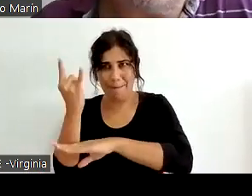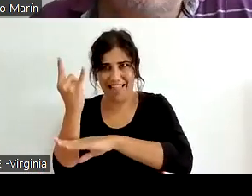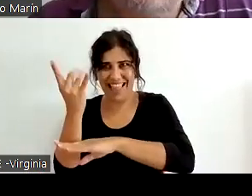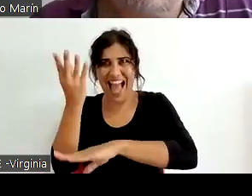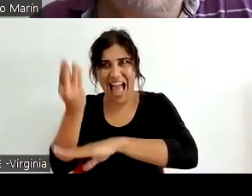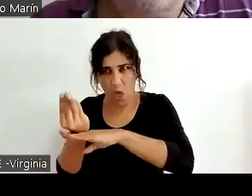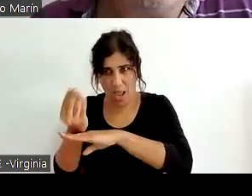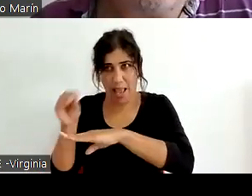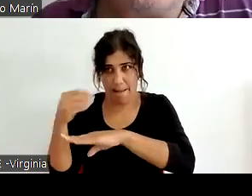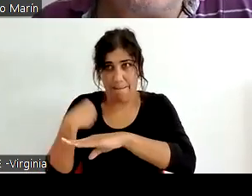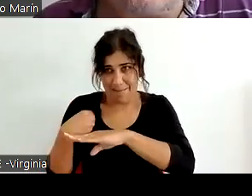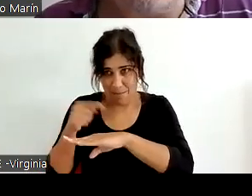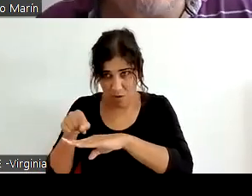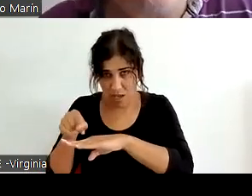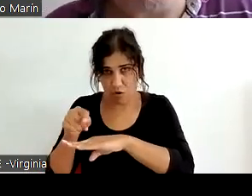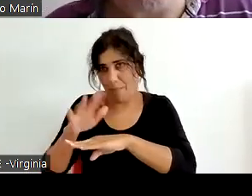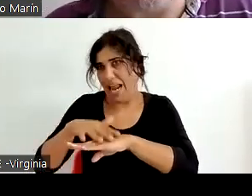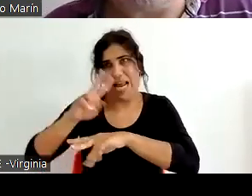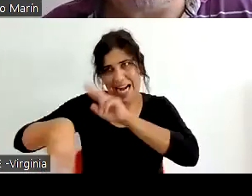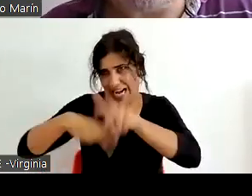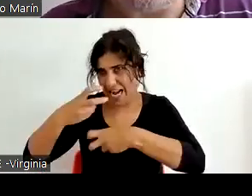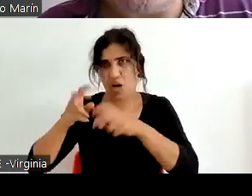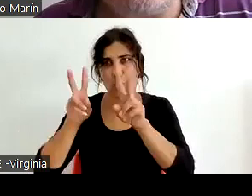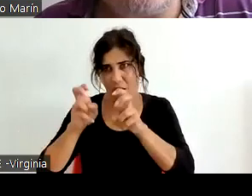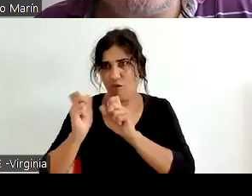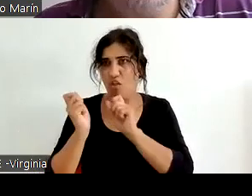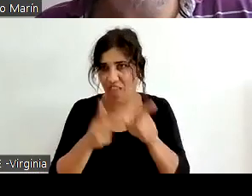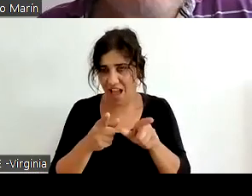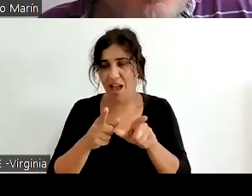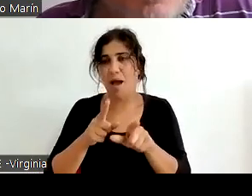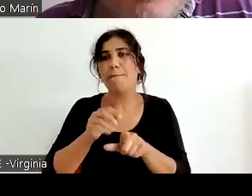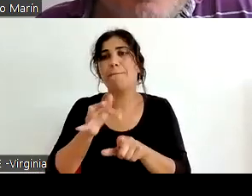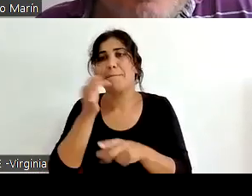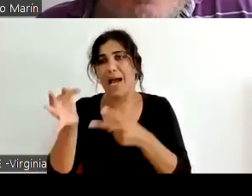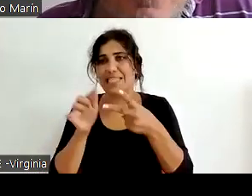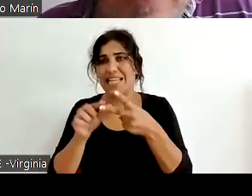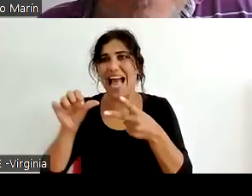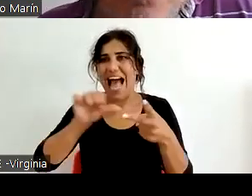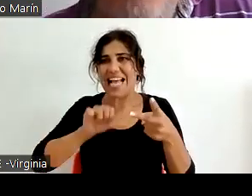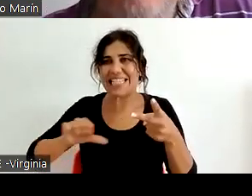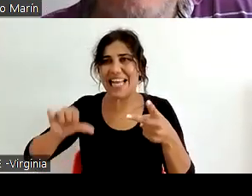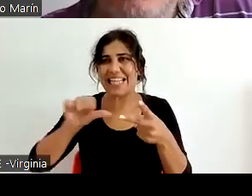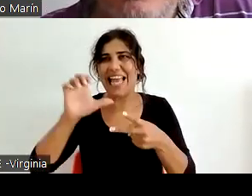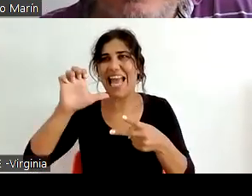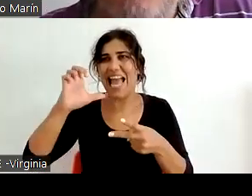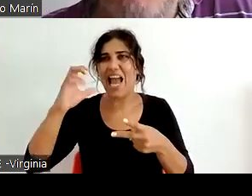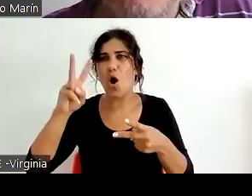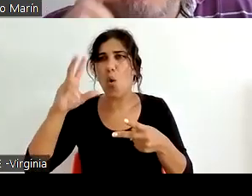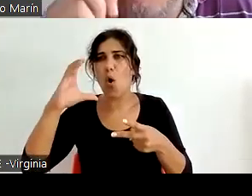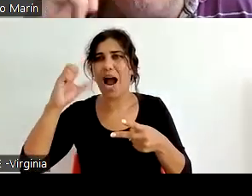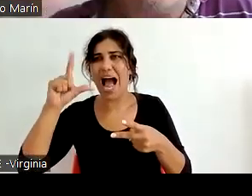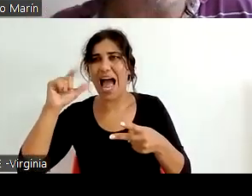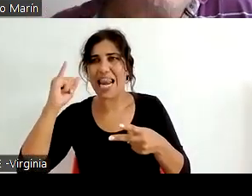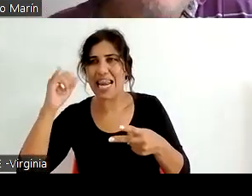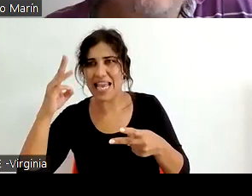bien como regenerador, como base de cualquier producto regenerador. Tenemos aceites esenciales de eucaliptus, que nos pueden venir